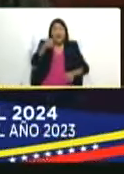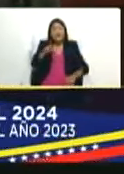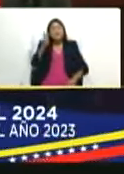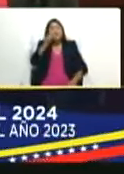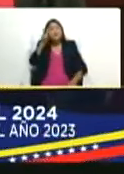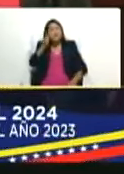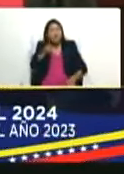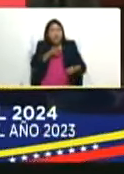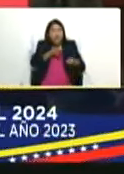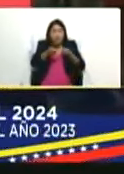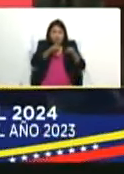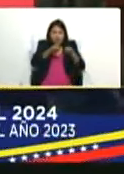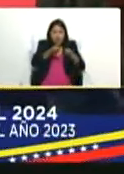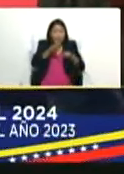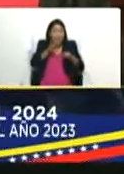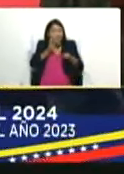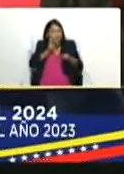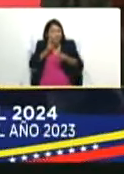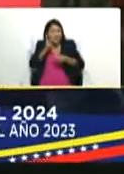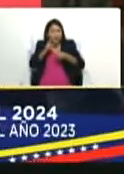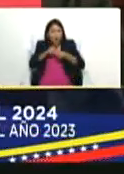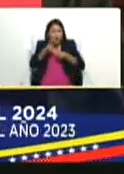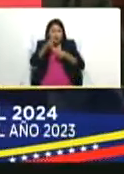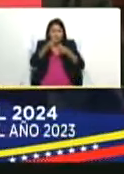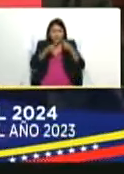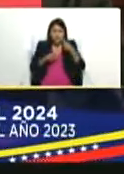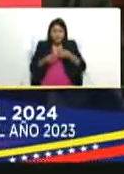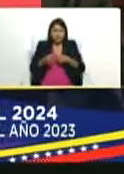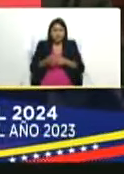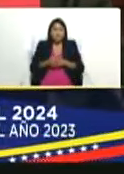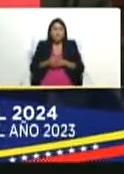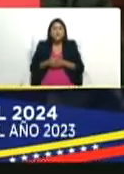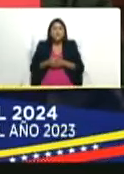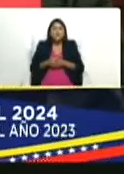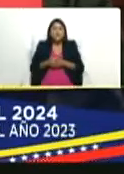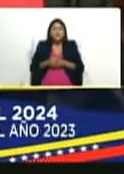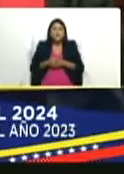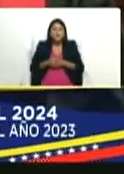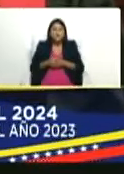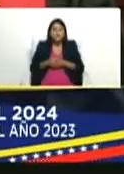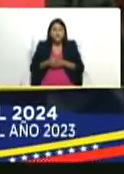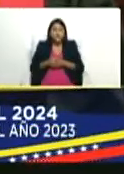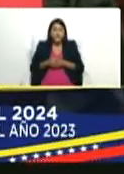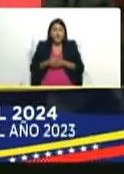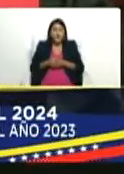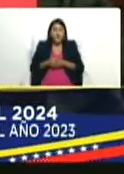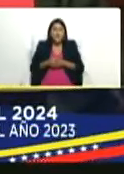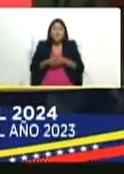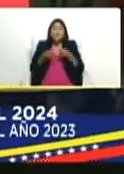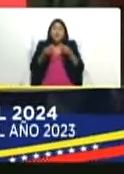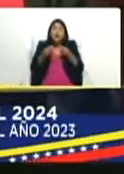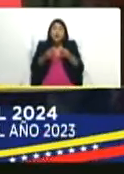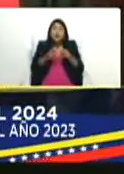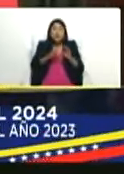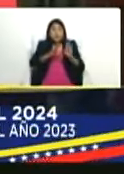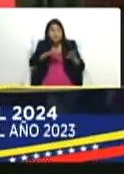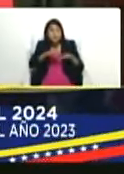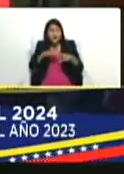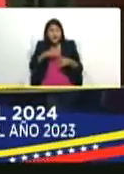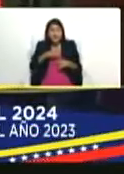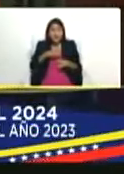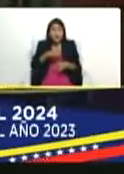tiene, para dominar el gigante mercado, para favorecer los intereses de las